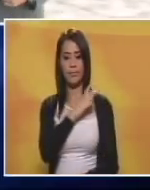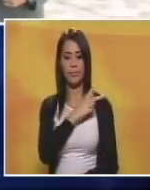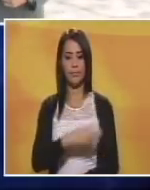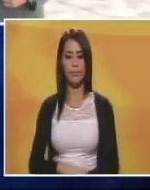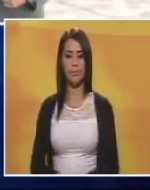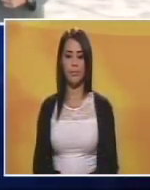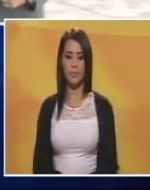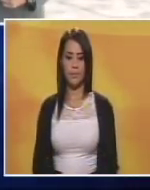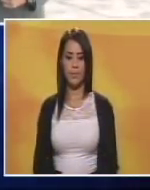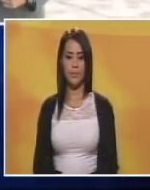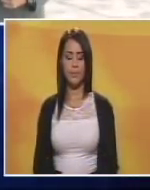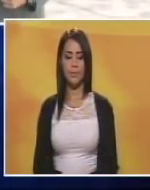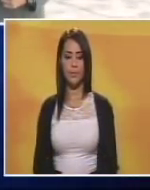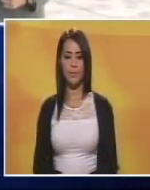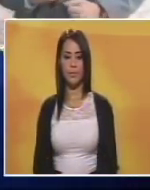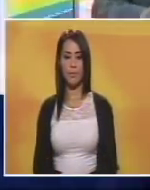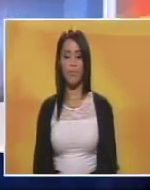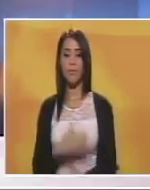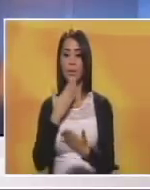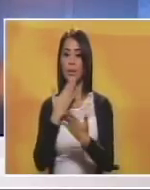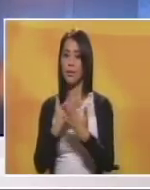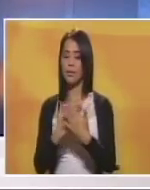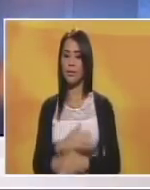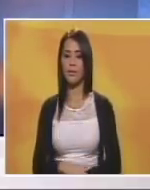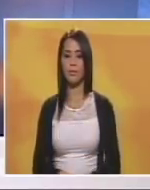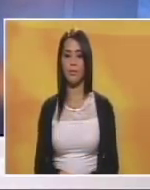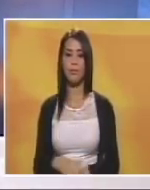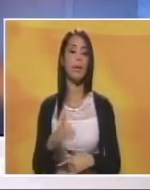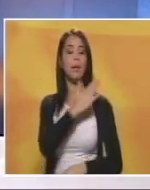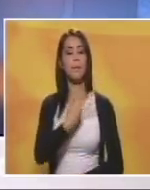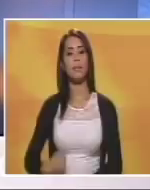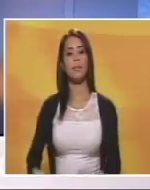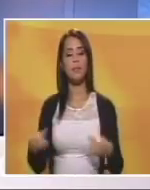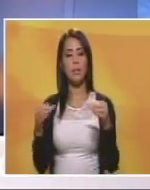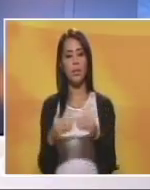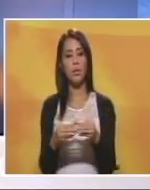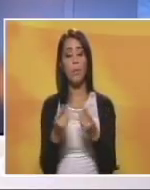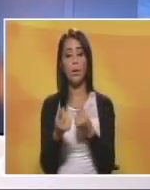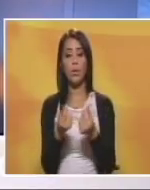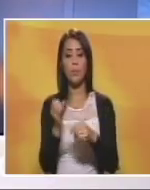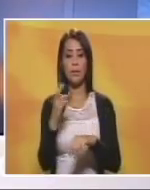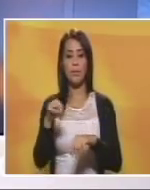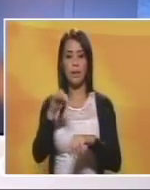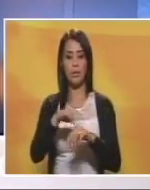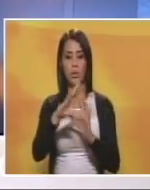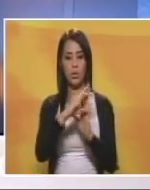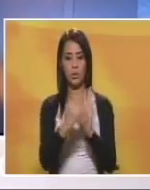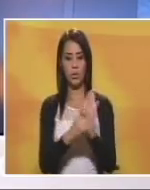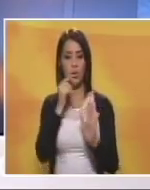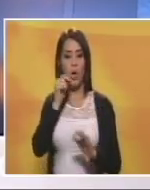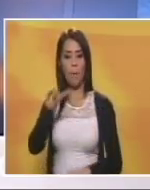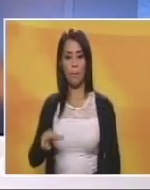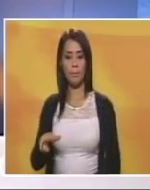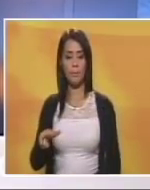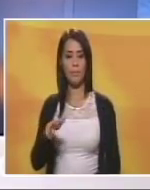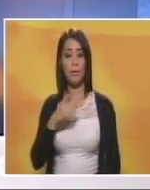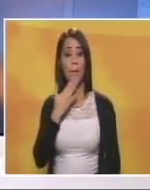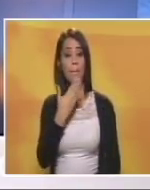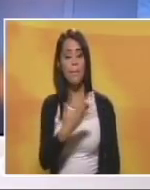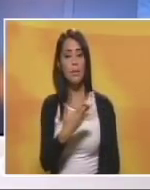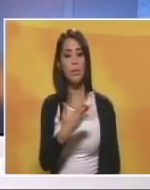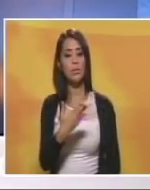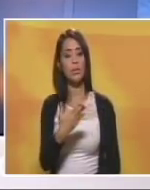emisión meridiana de Noticiero Venevisión. Muchísimas gracias, Manuel. El presidente de la Comisión de Economía de la Asamblea Nacional Constituyente, Andrés Eloy Méndez, exhortó